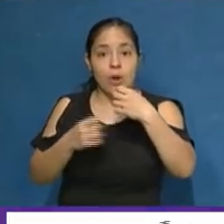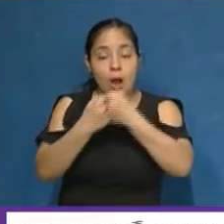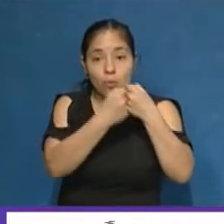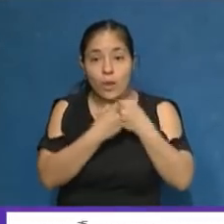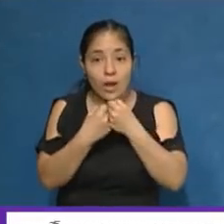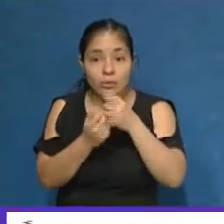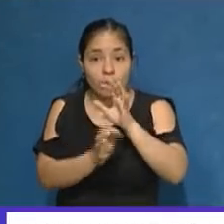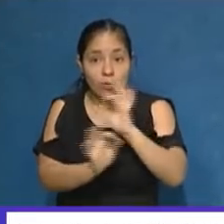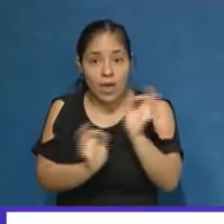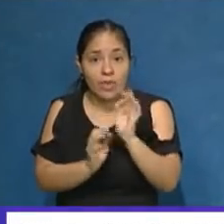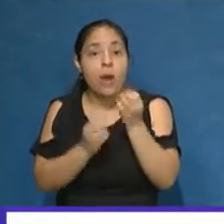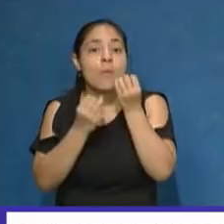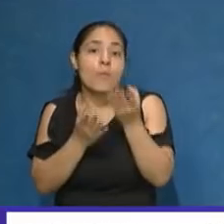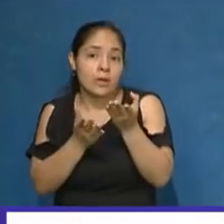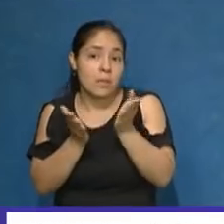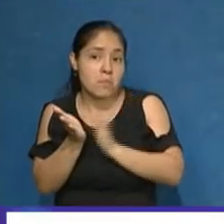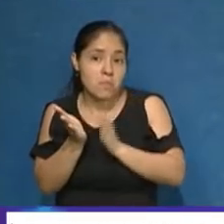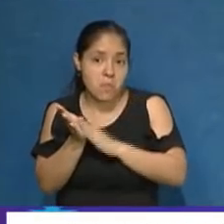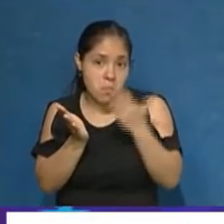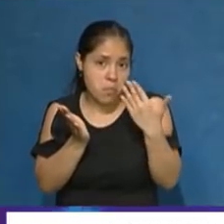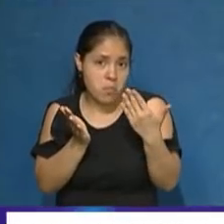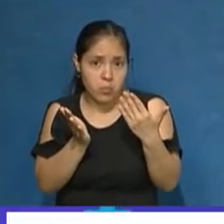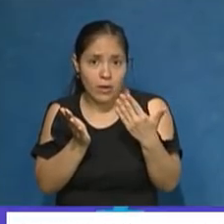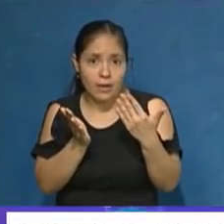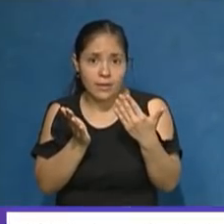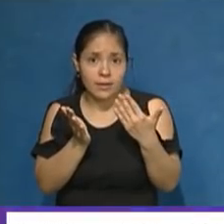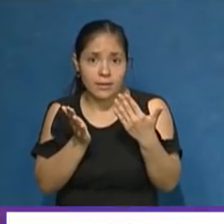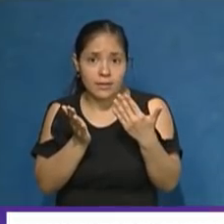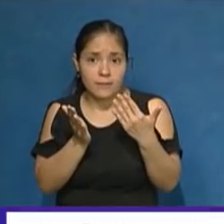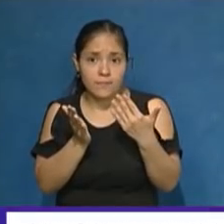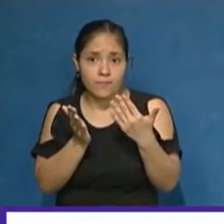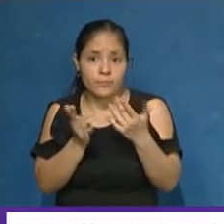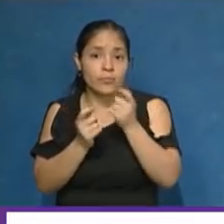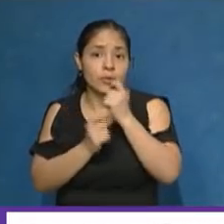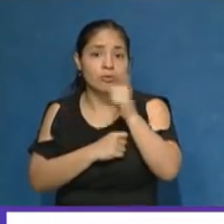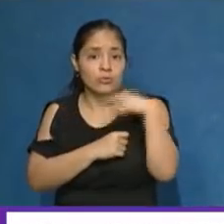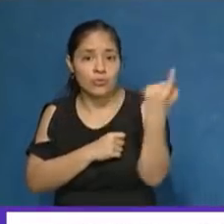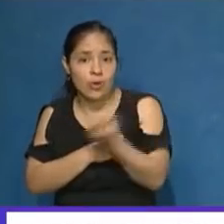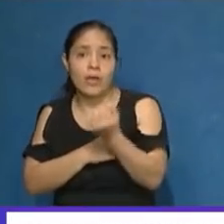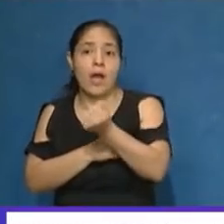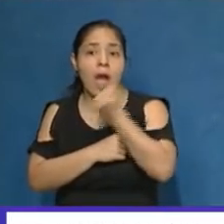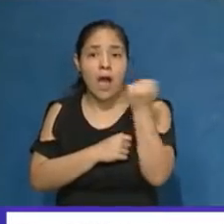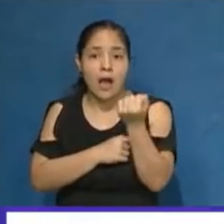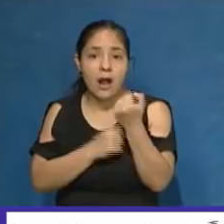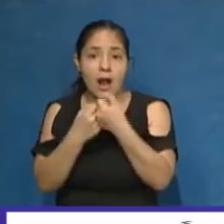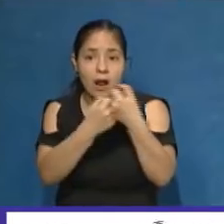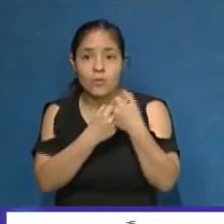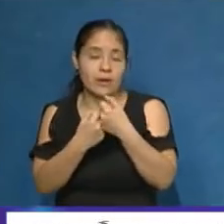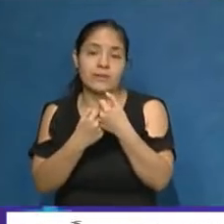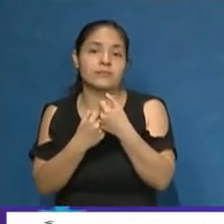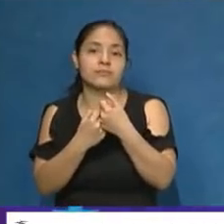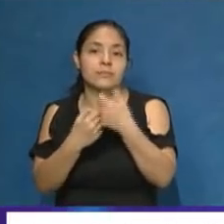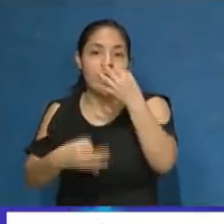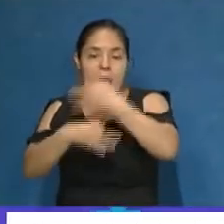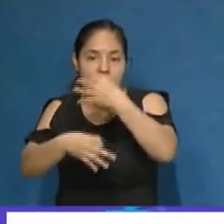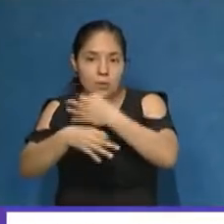en desacuerdo, ¿por qué permiten eso? Sobre todo que todos llegamos a la conclusión de que los resultados no son los que esperamos. Entonces, todas